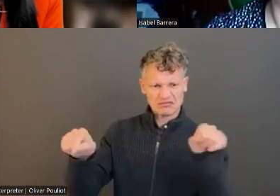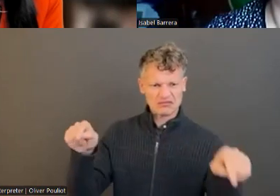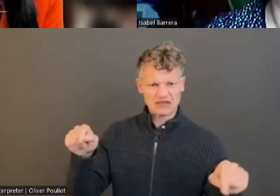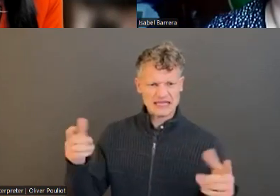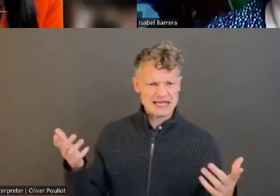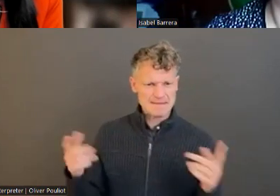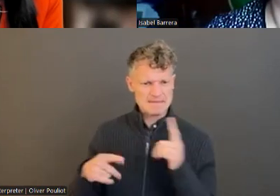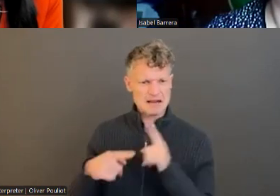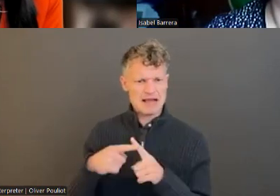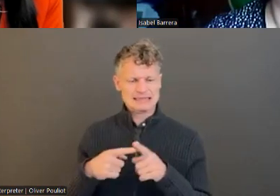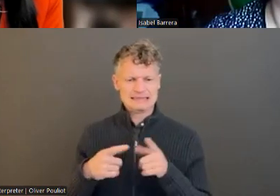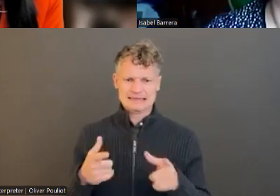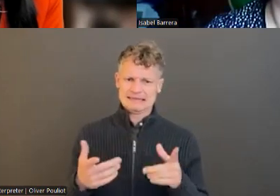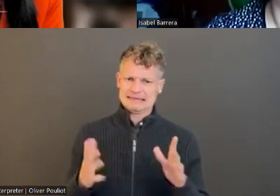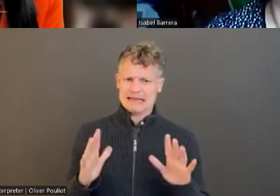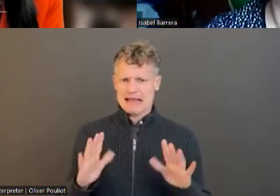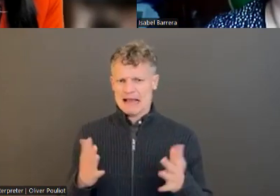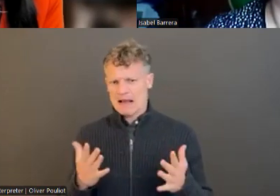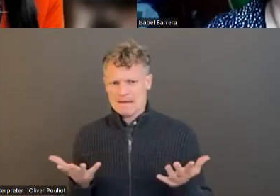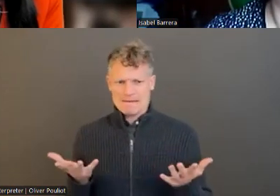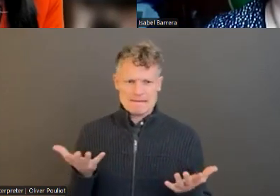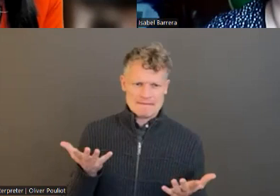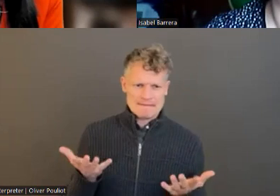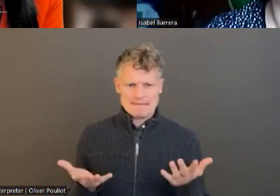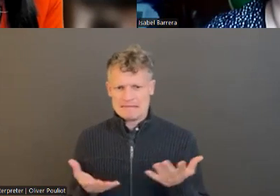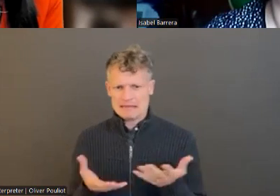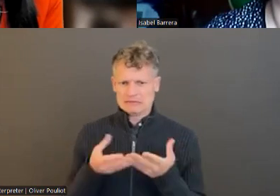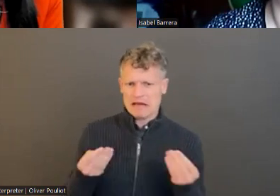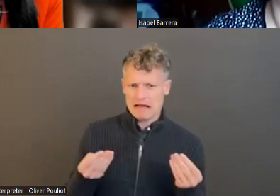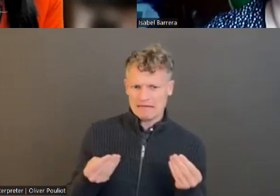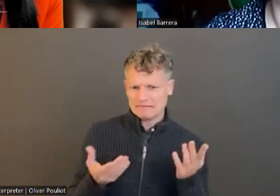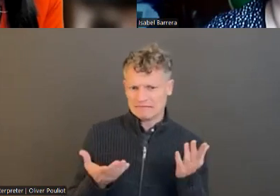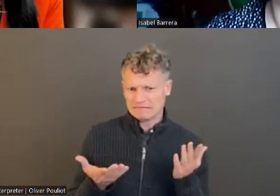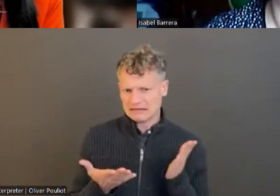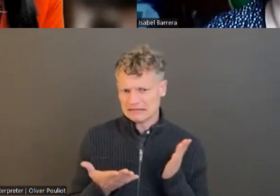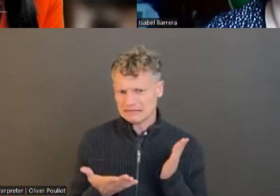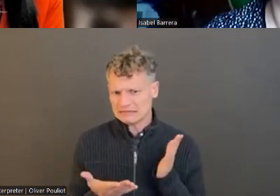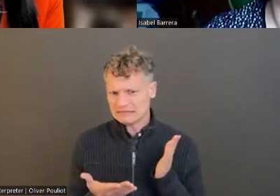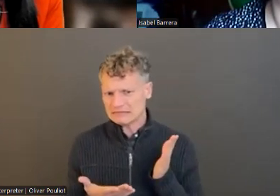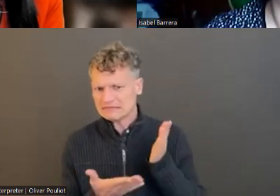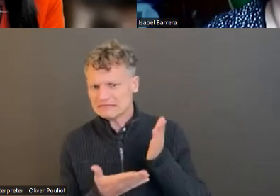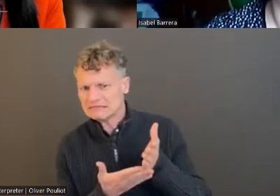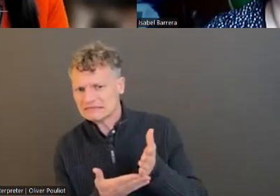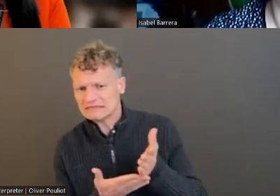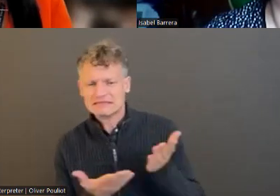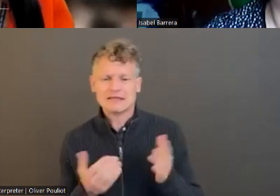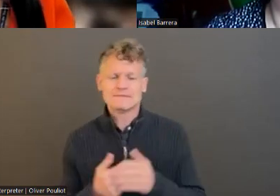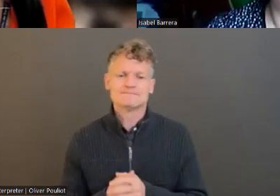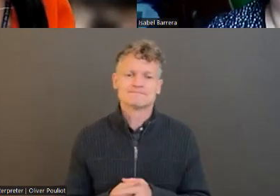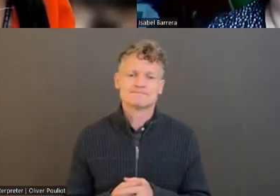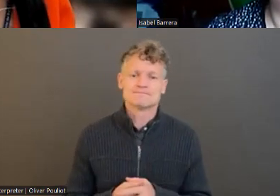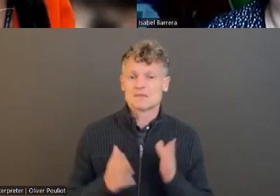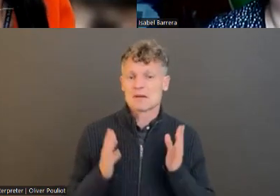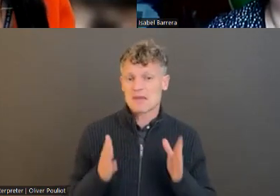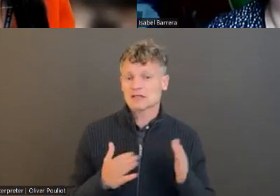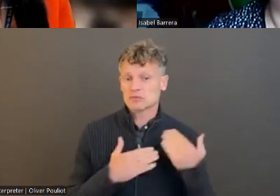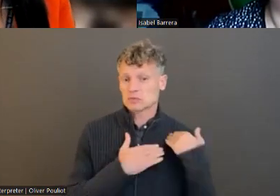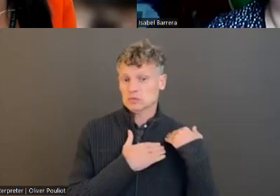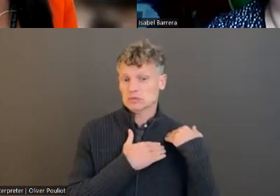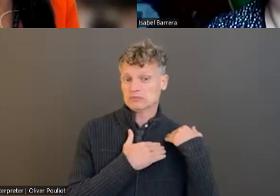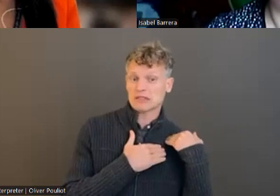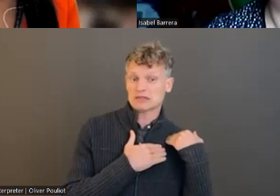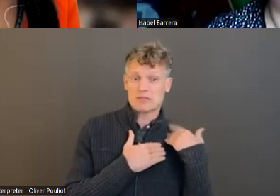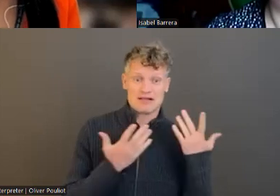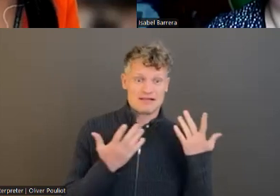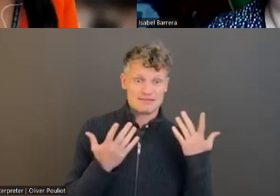sector salud debe ser el responsable de las inversiones en agua o sistemas de saneamiento, pero esa es la intervención que hay que